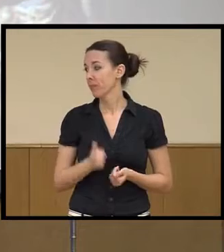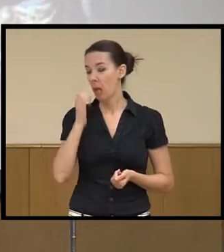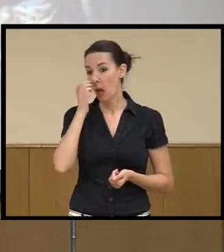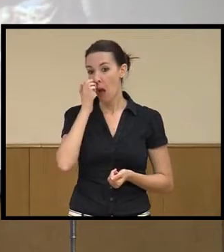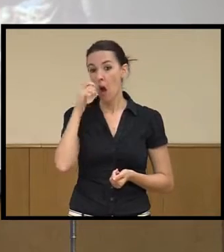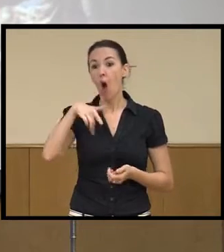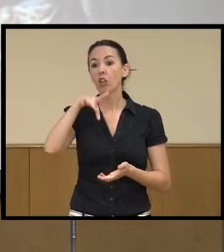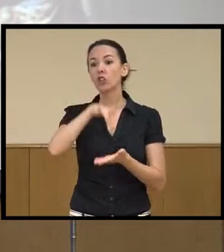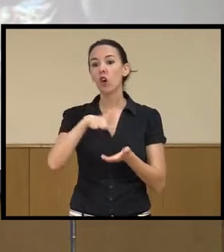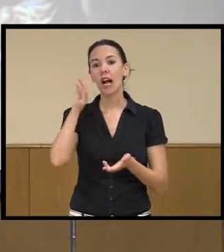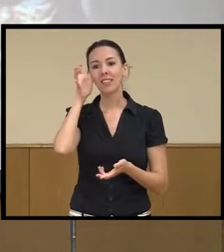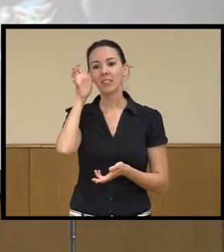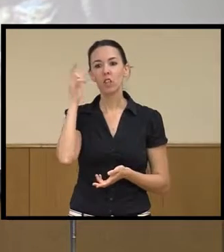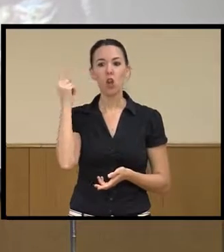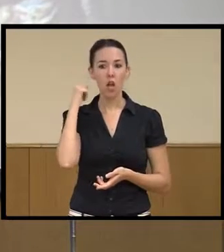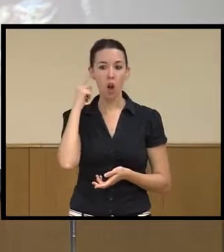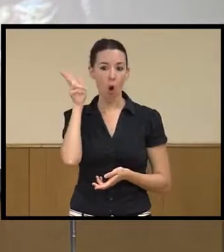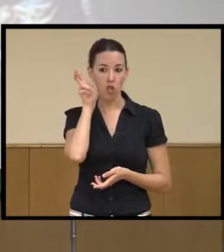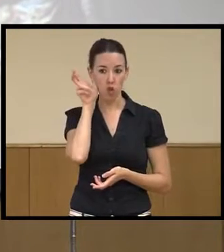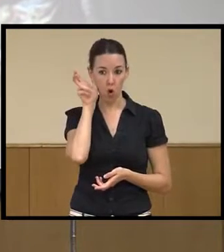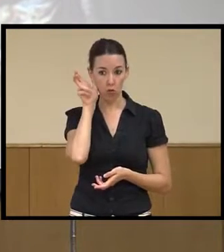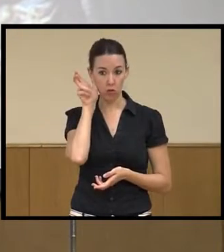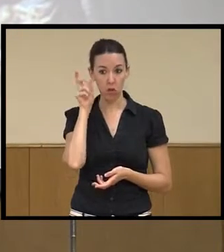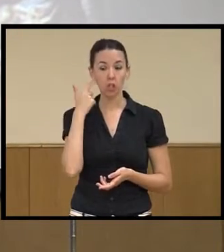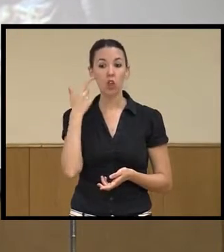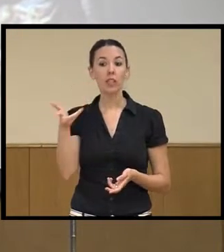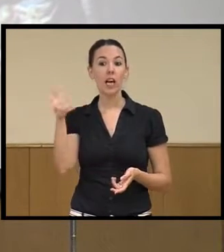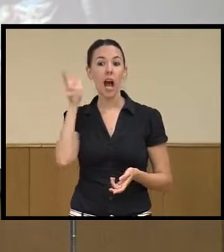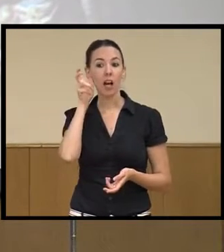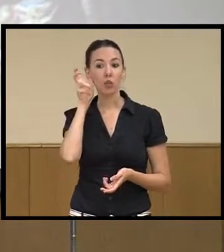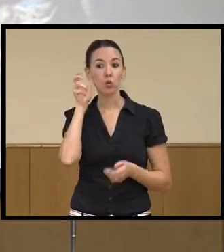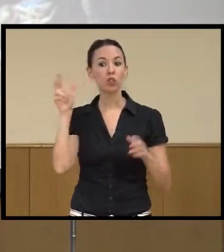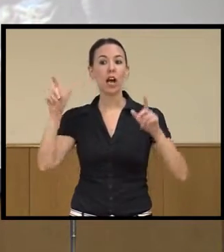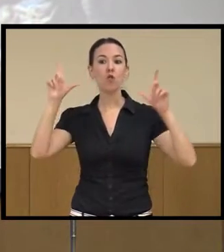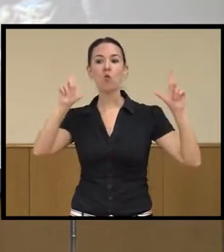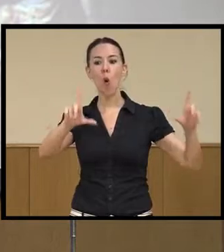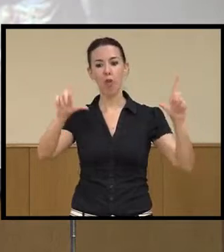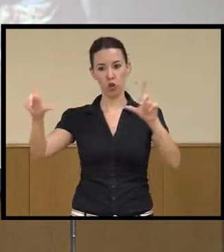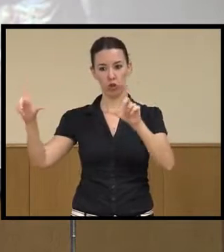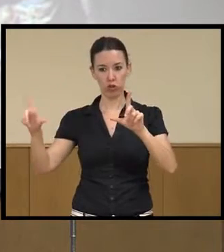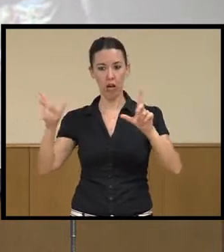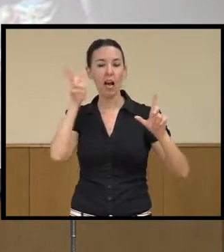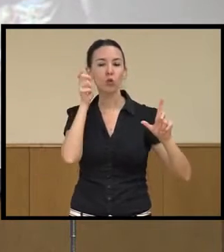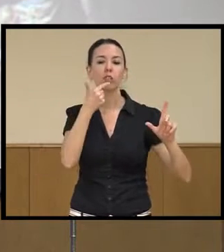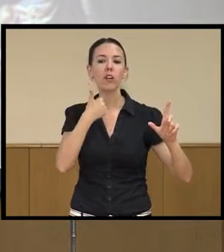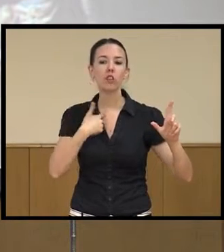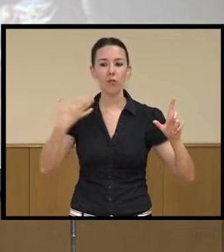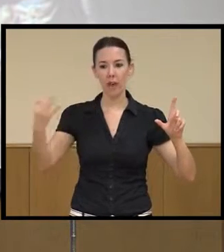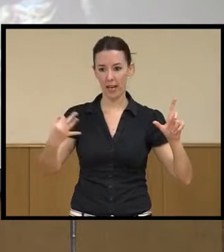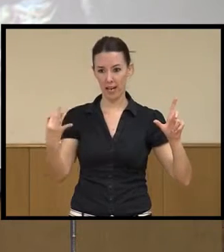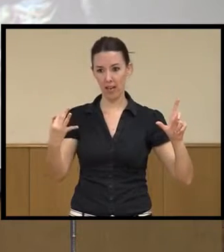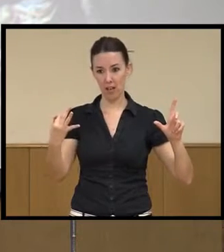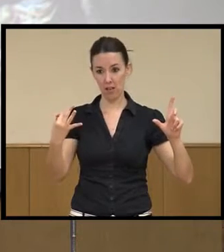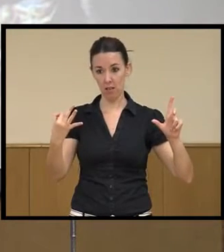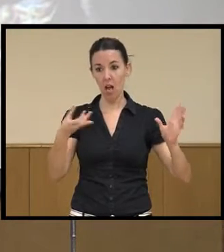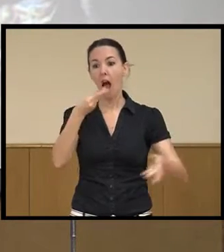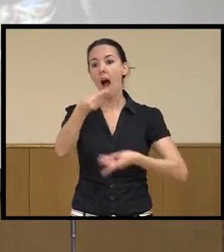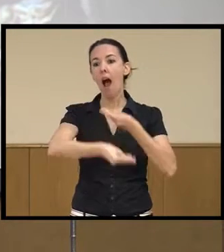Hoy toca el sentido del oído y, por tanto, vamos a escuchar los cuadros. Vamos a escuchar lo que nos dicen y lo vamos a